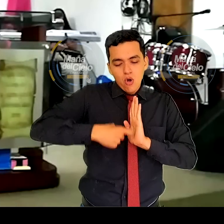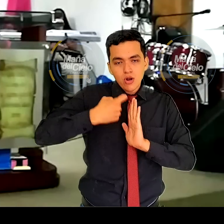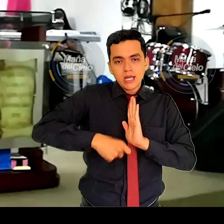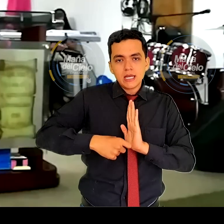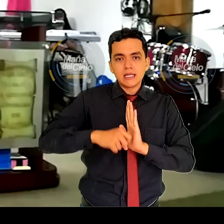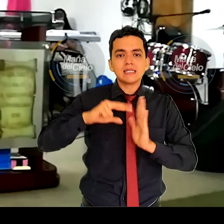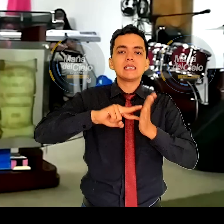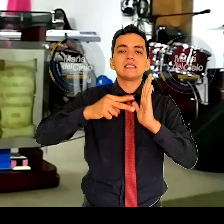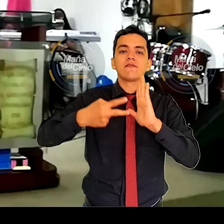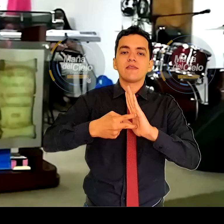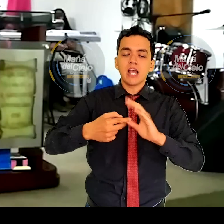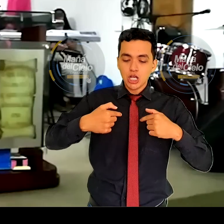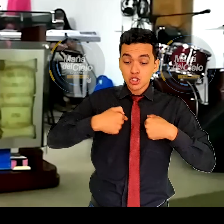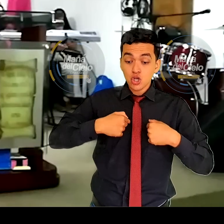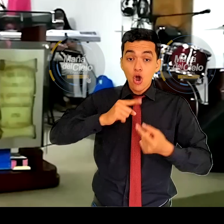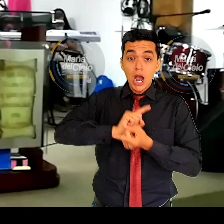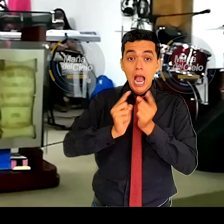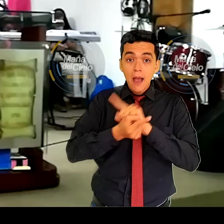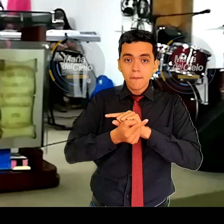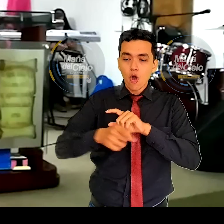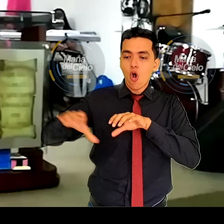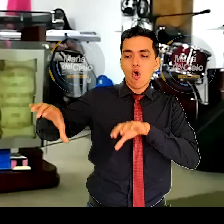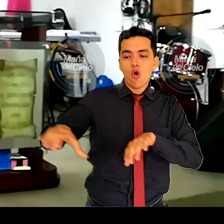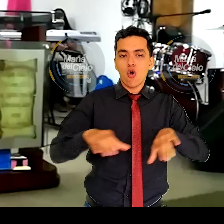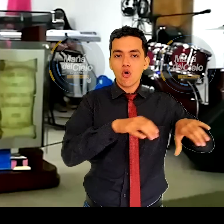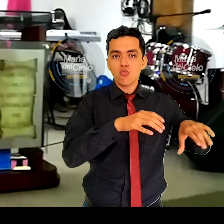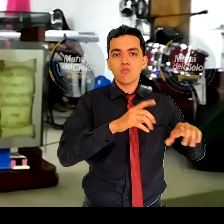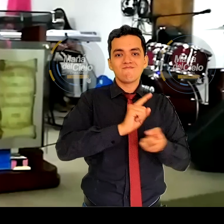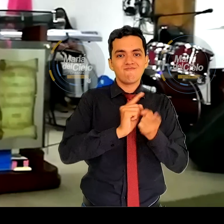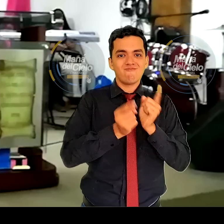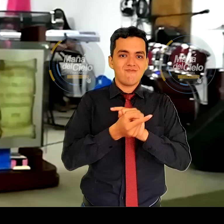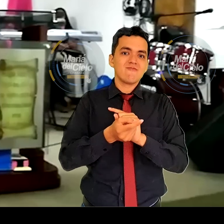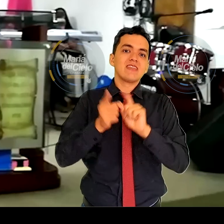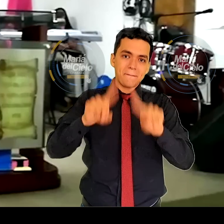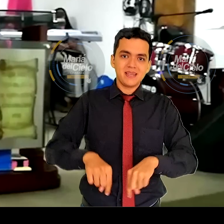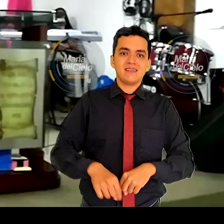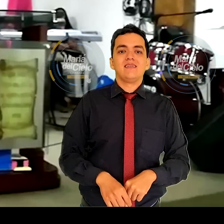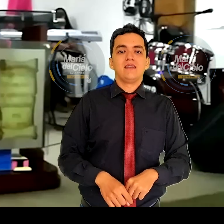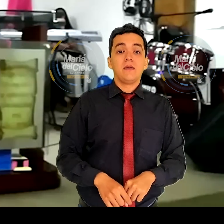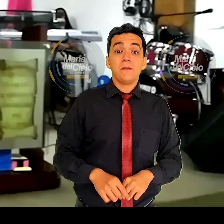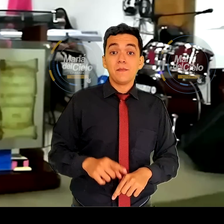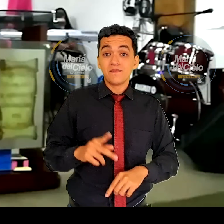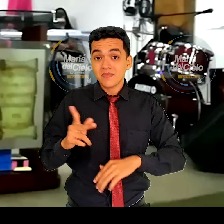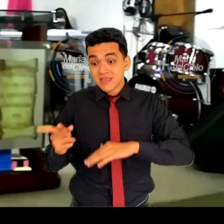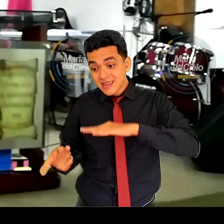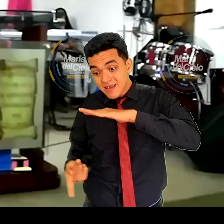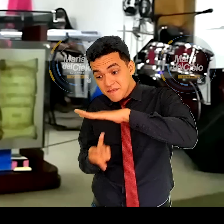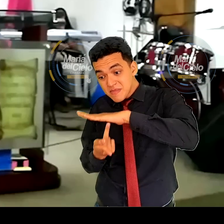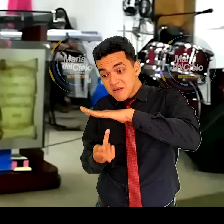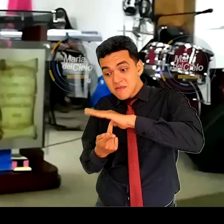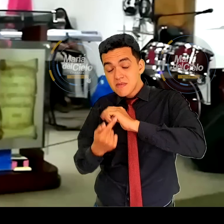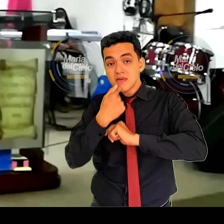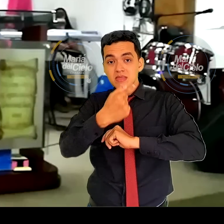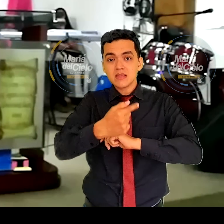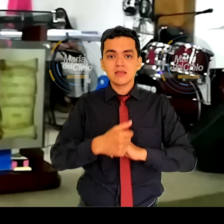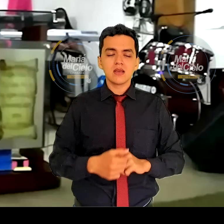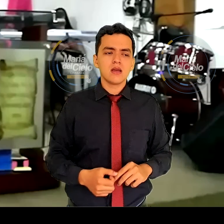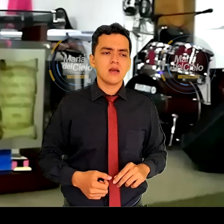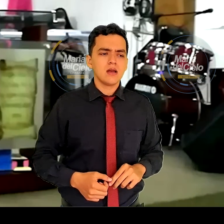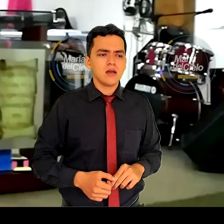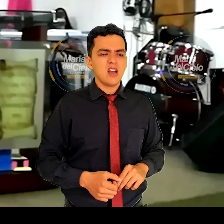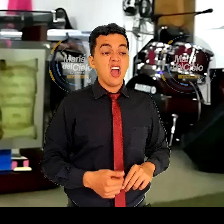cambia. En una ocasión el apóstol Pablo dijo, yo tengo un enemigo muy grande. Y todo el mundo estaba esperando